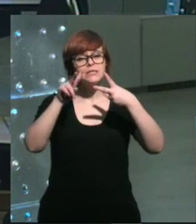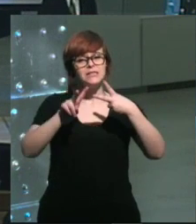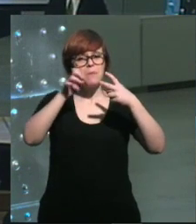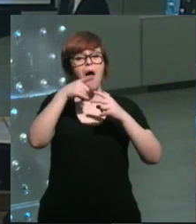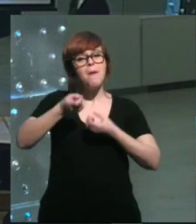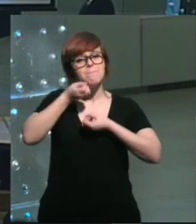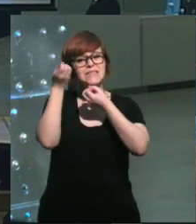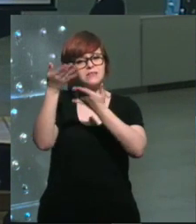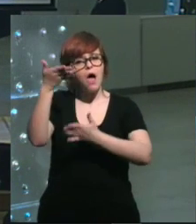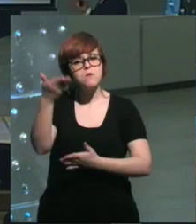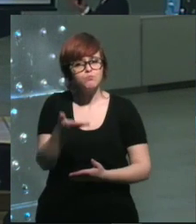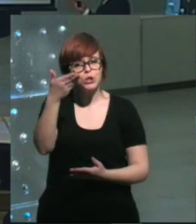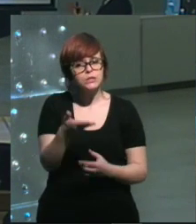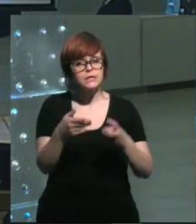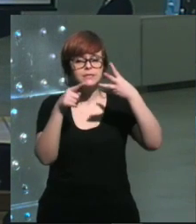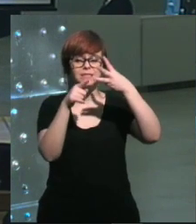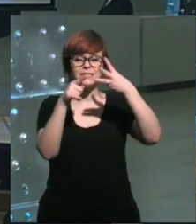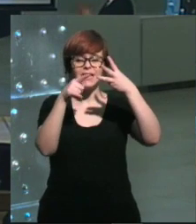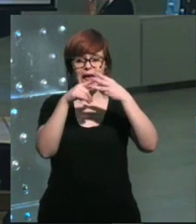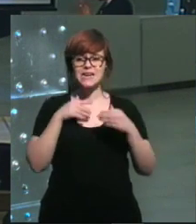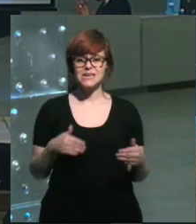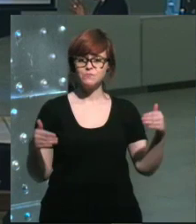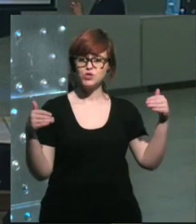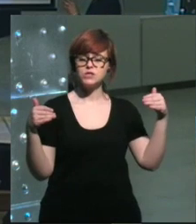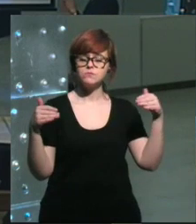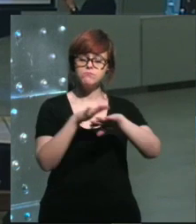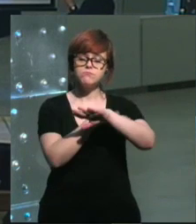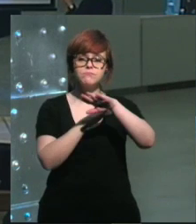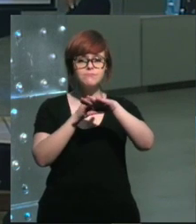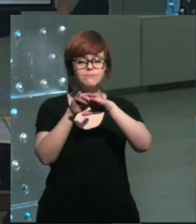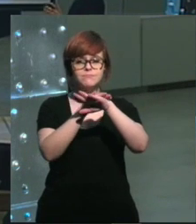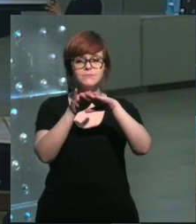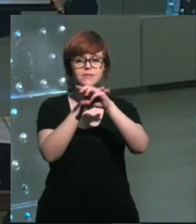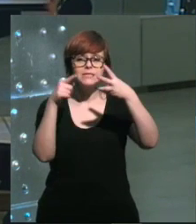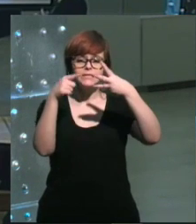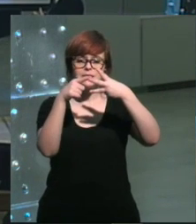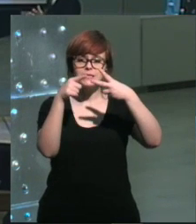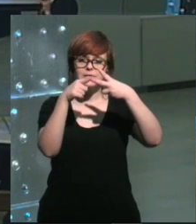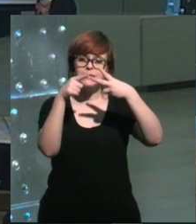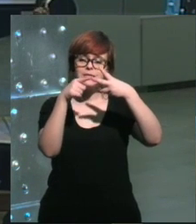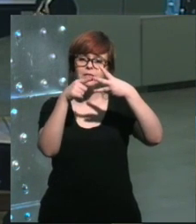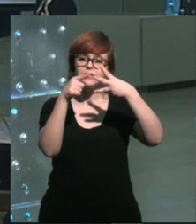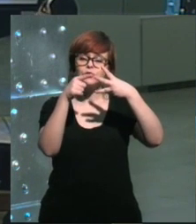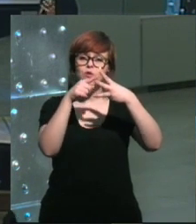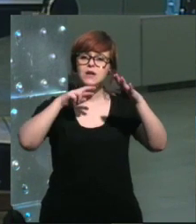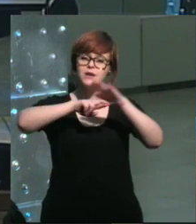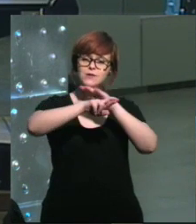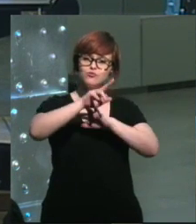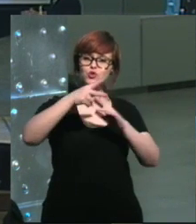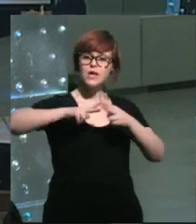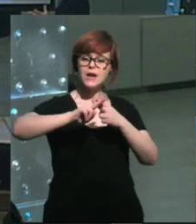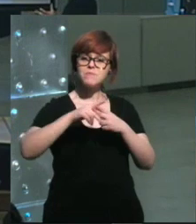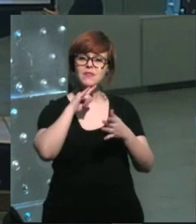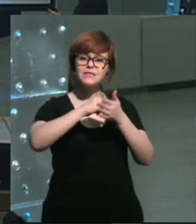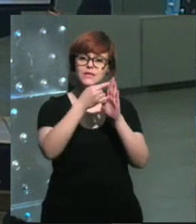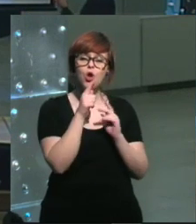mensaje. Y 3, asignar responsabilidades. La segunda, perdón, era asignar recursos y herramientas tecnológicas que les permitan hacer su trabajo de